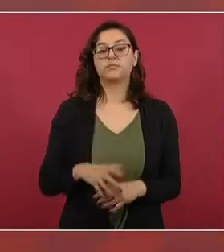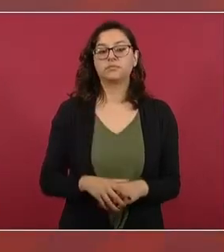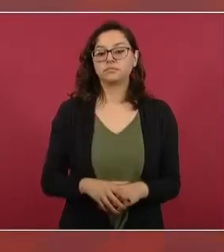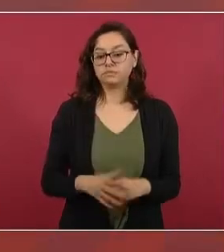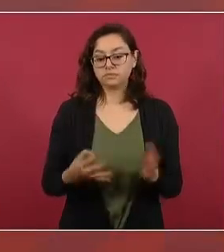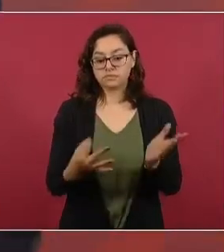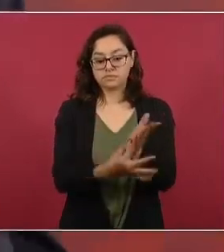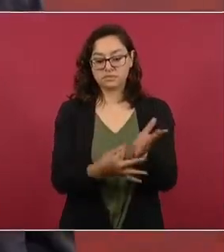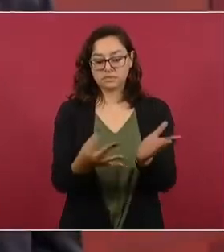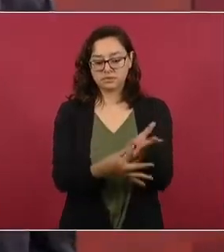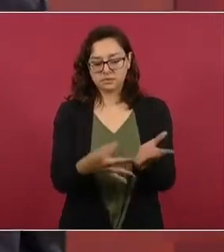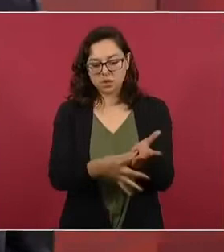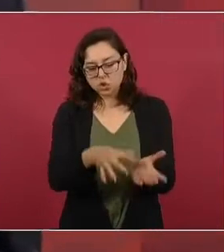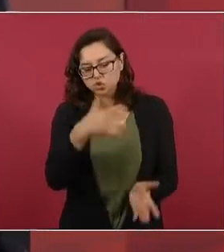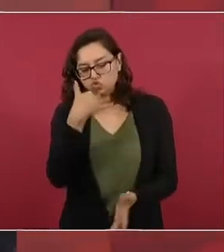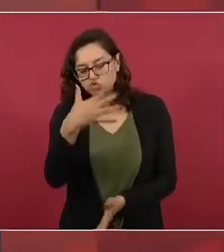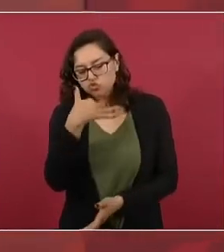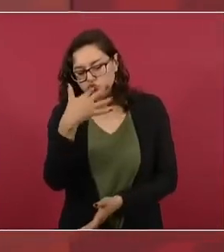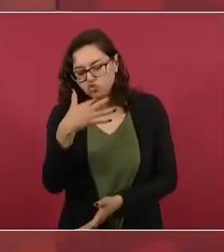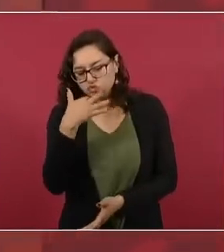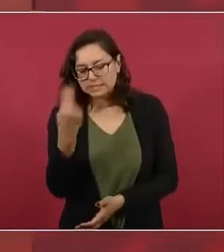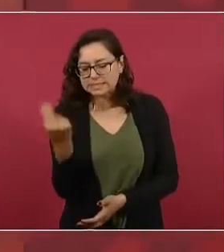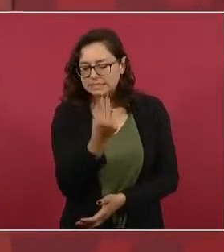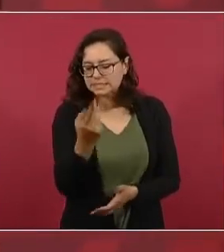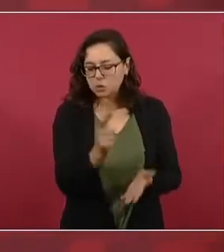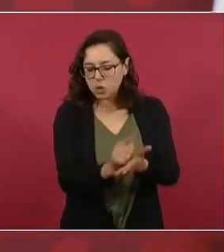un metal,